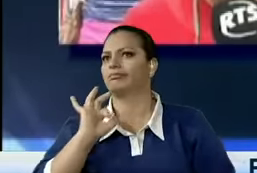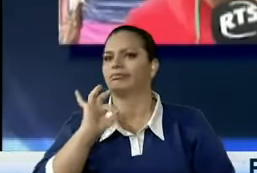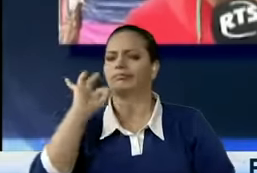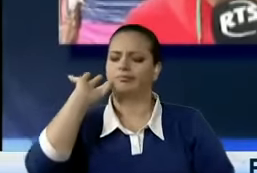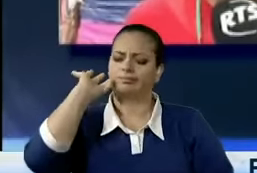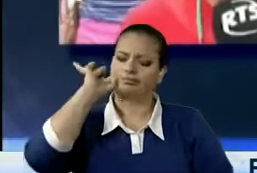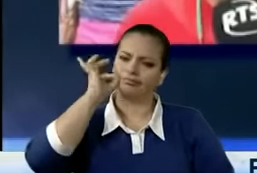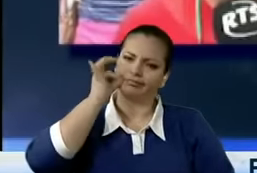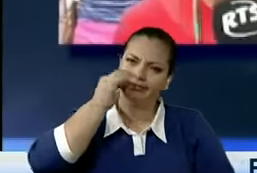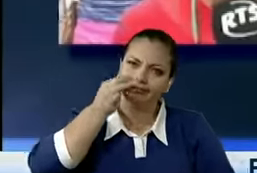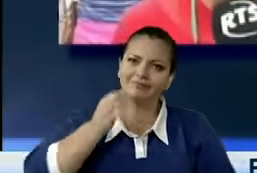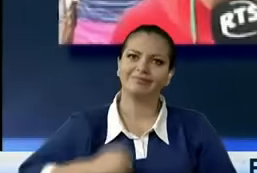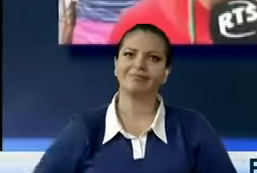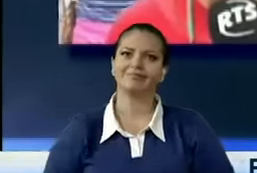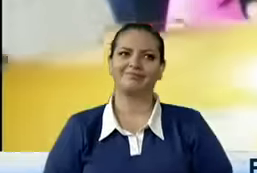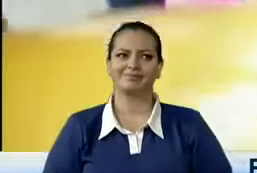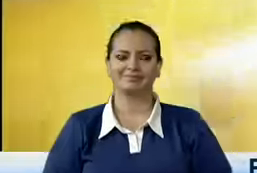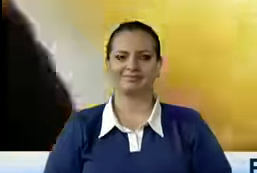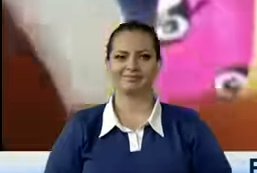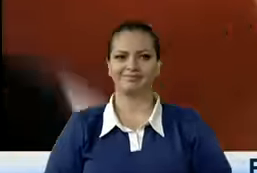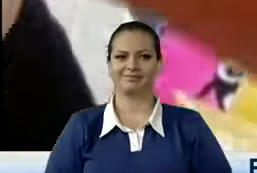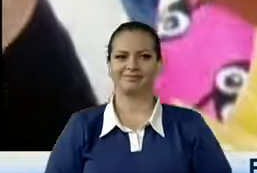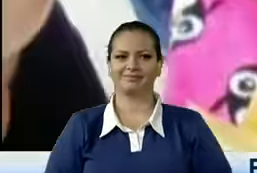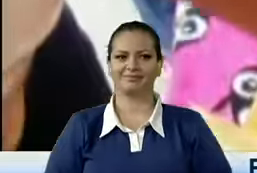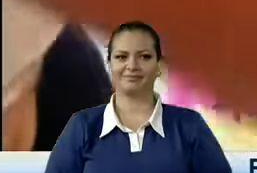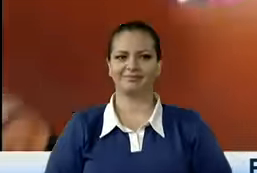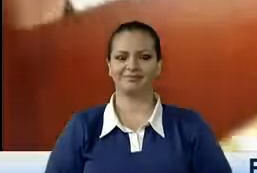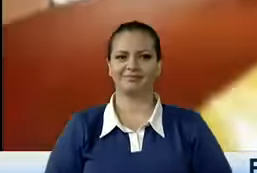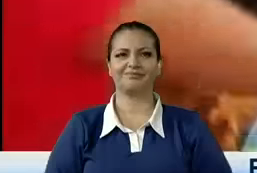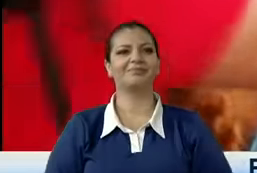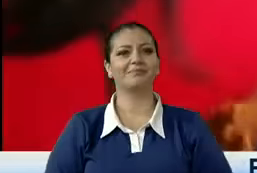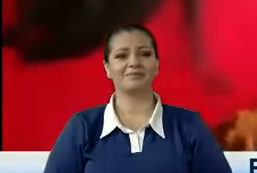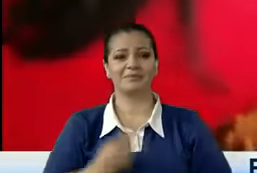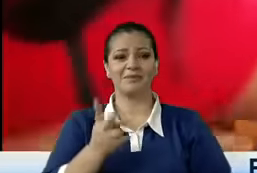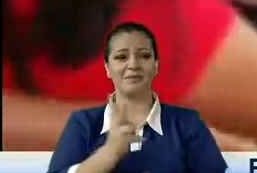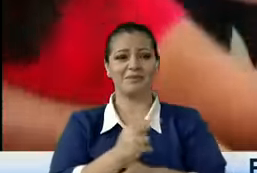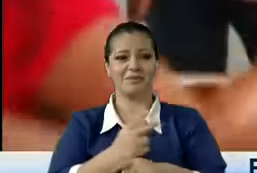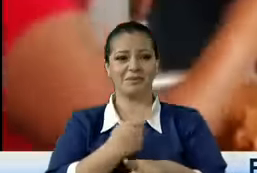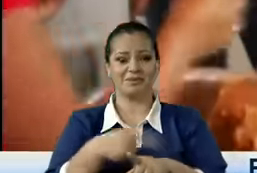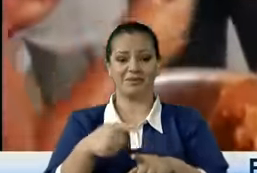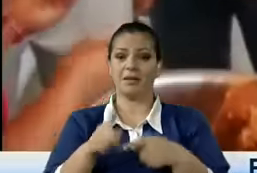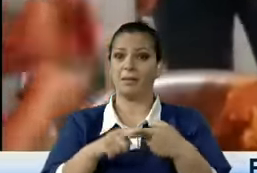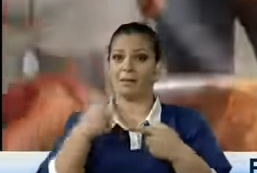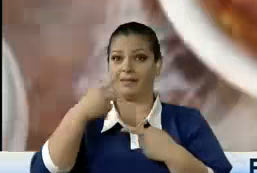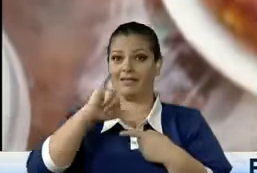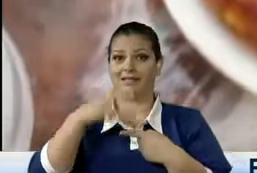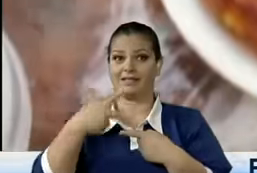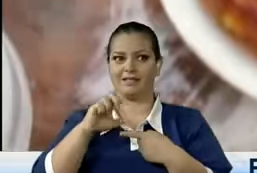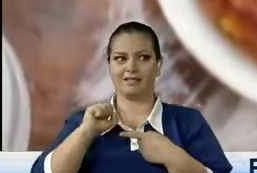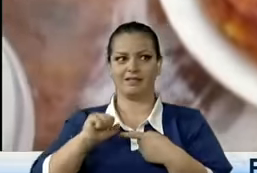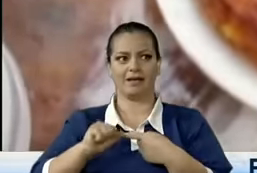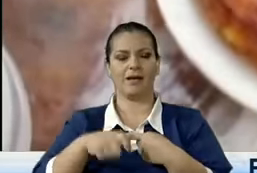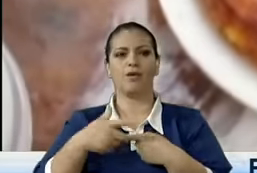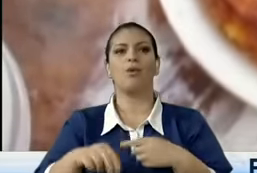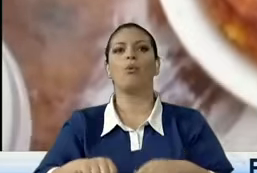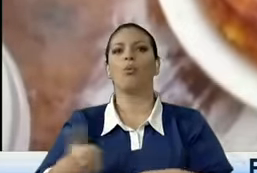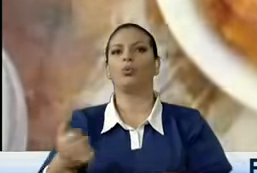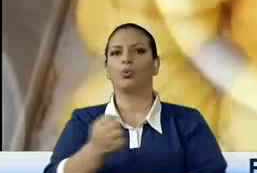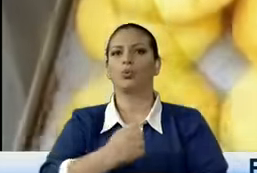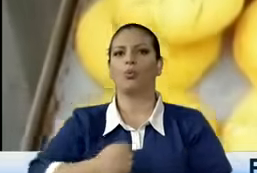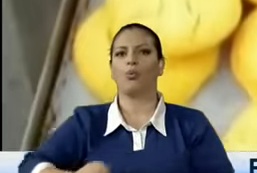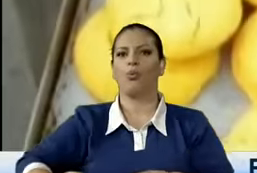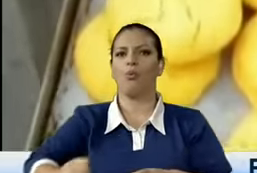es esencial. Entre los productos tradicionales se encuentran la chicha, el greñoso, majada, colada y más de